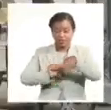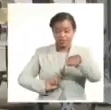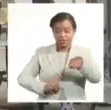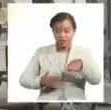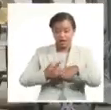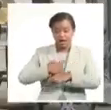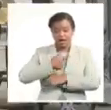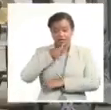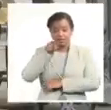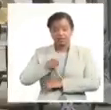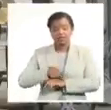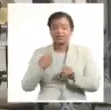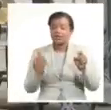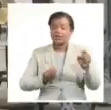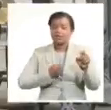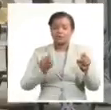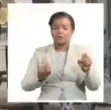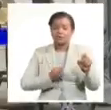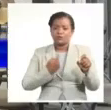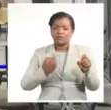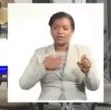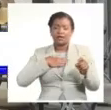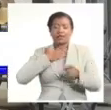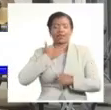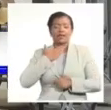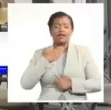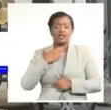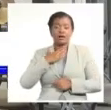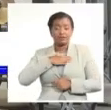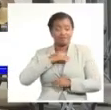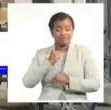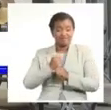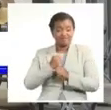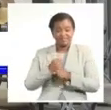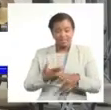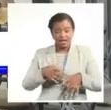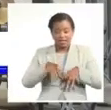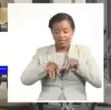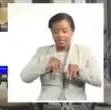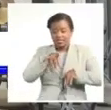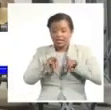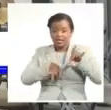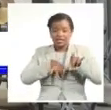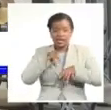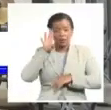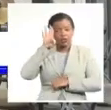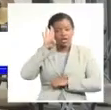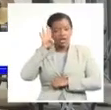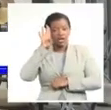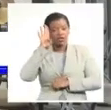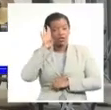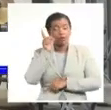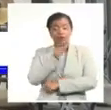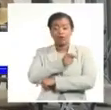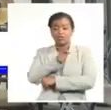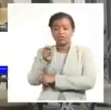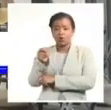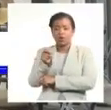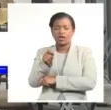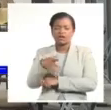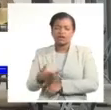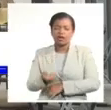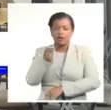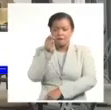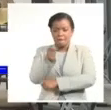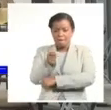Se ha luchado mucho, es un sueño de muchos titiriteros que son empíricos, y bueno, tener profesores que nos dedicaron su tiempo,